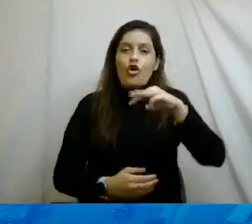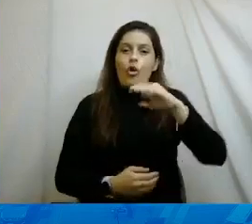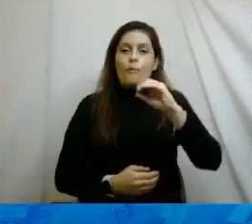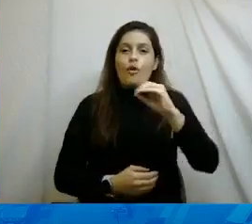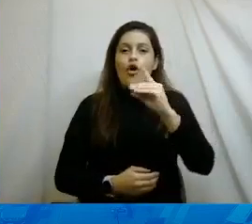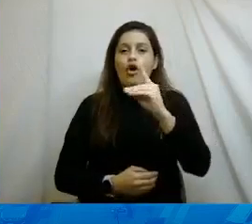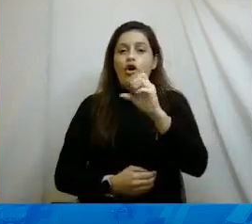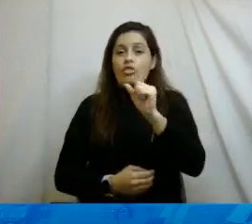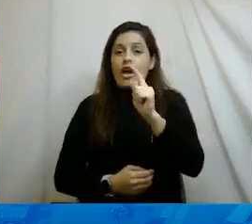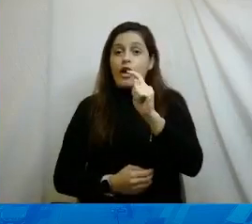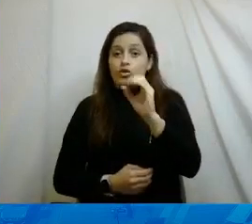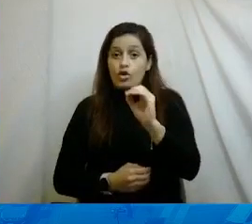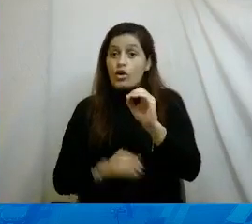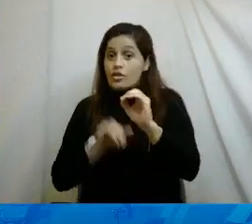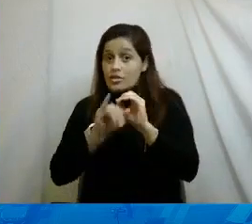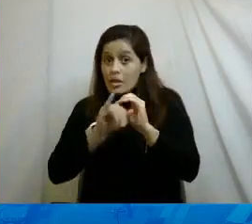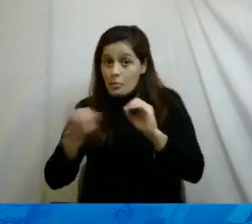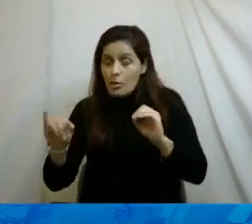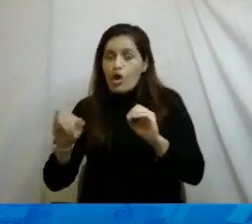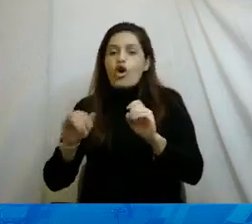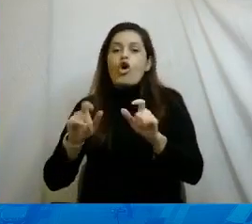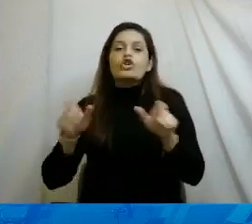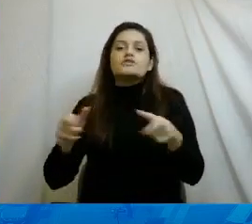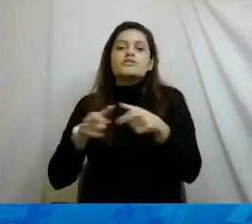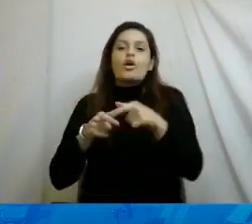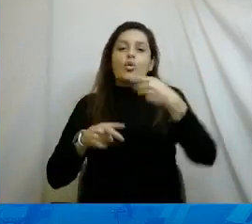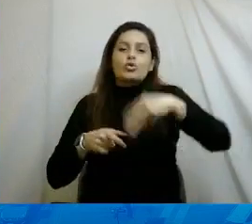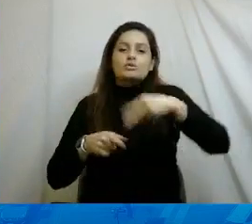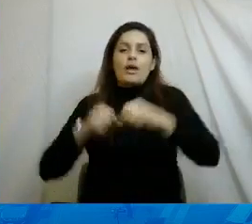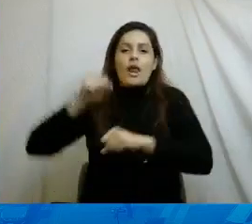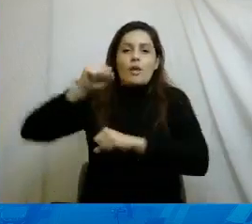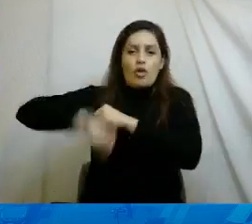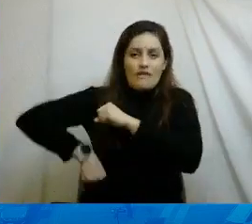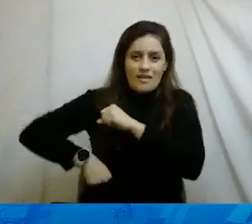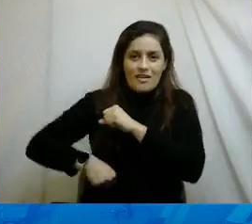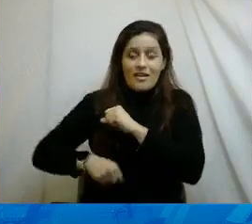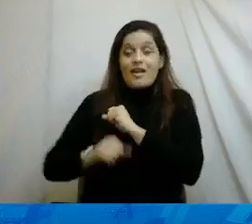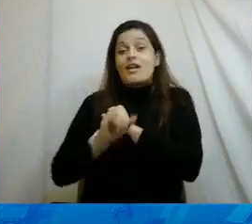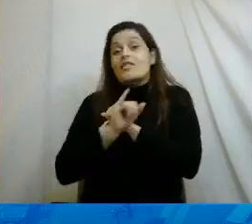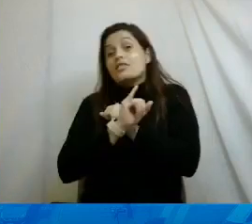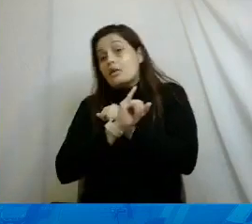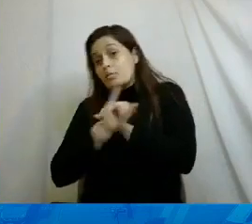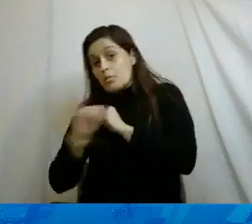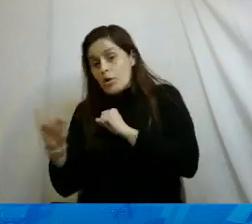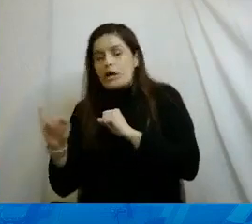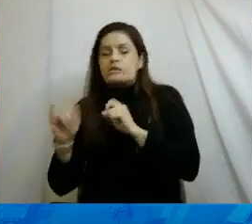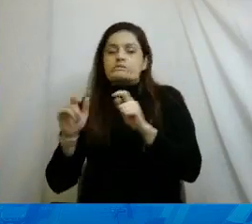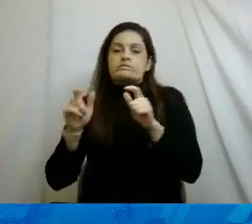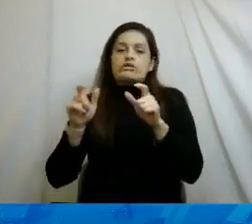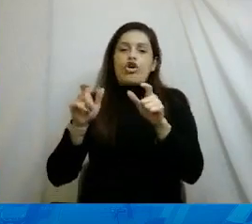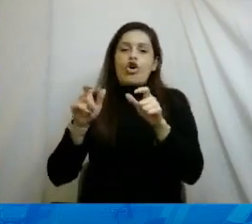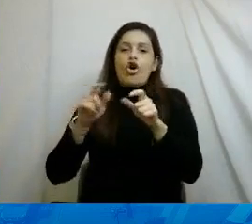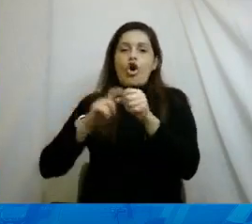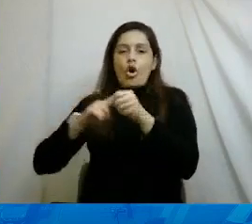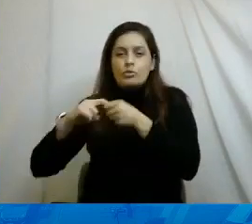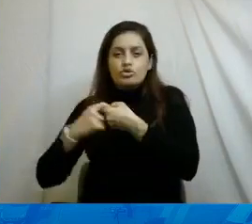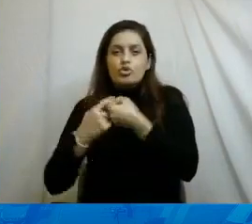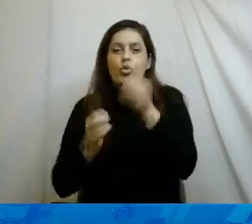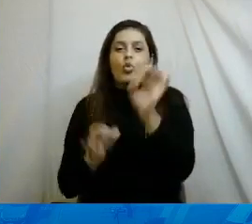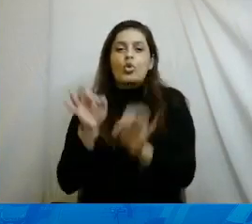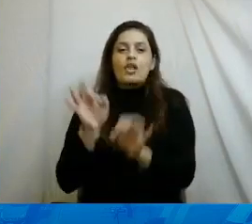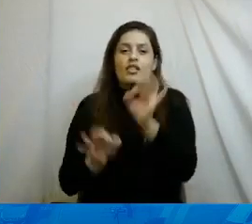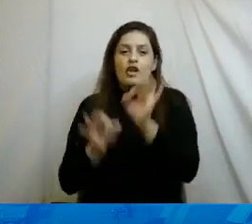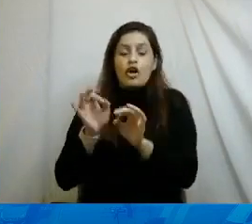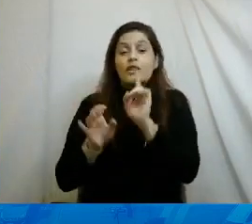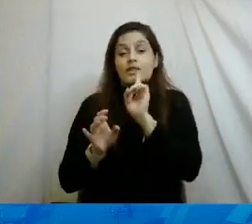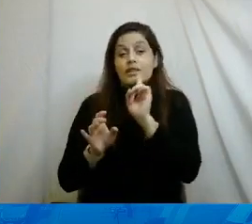consejo. Una vez que esté lista la propuesta para poder abordar la comisión jurídica y así poder contar con